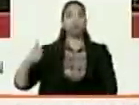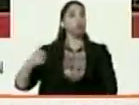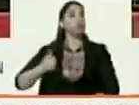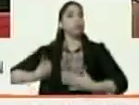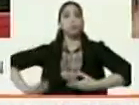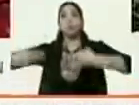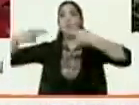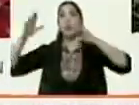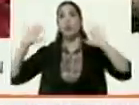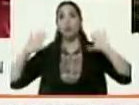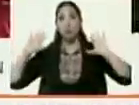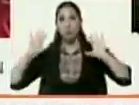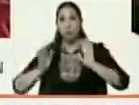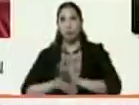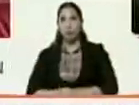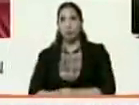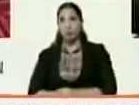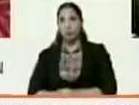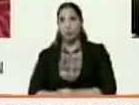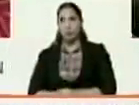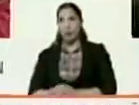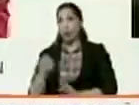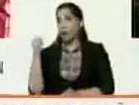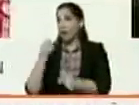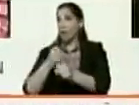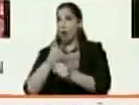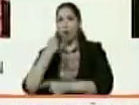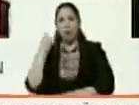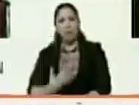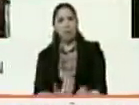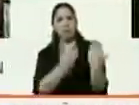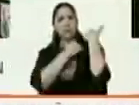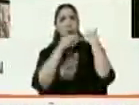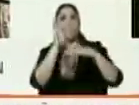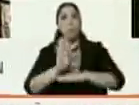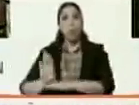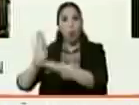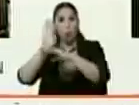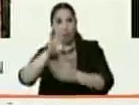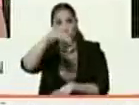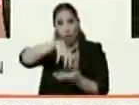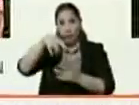circunstancia. Tu gestión y tu responsabilidad como protector del Táchira